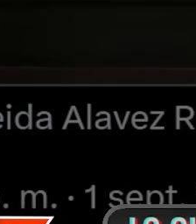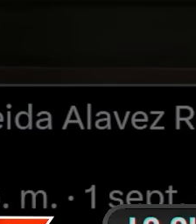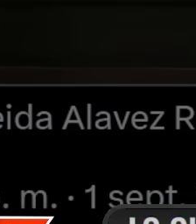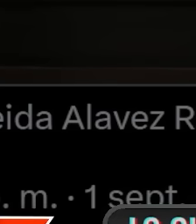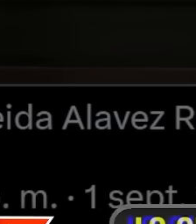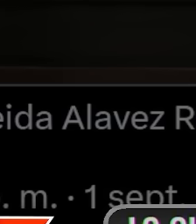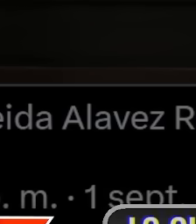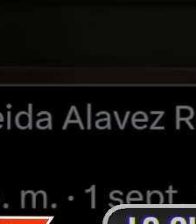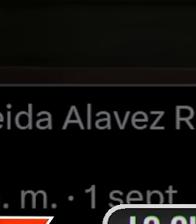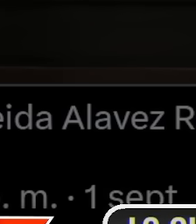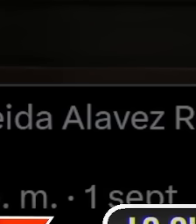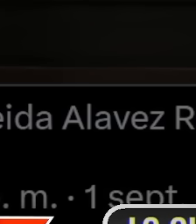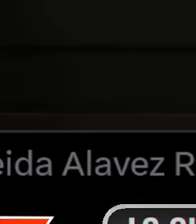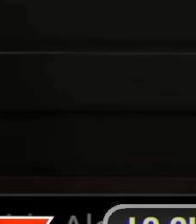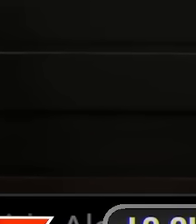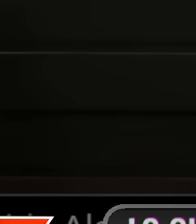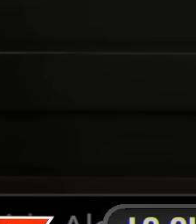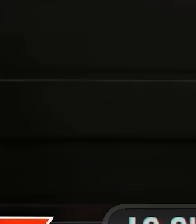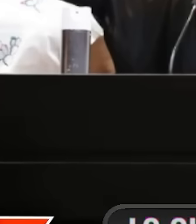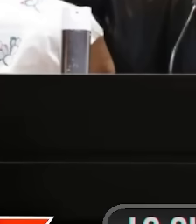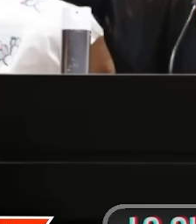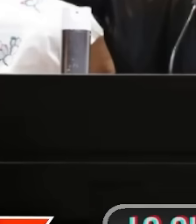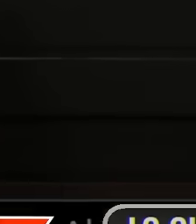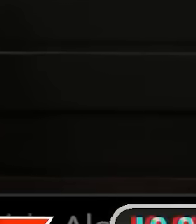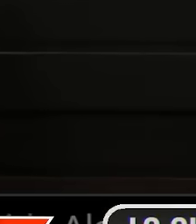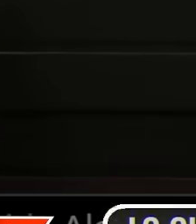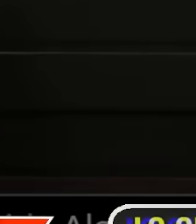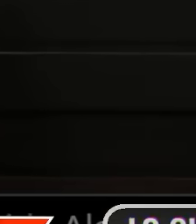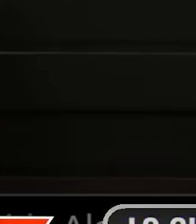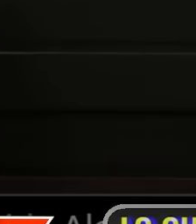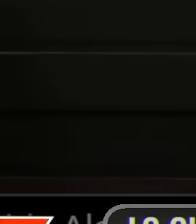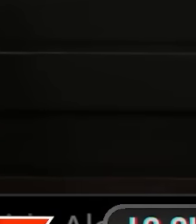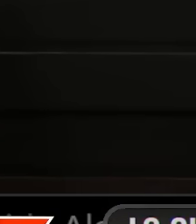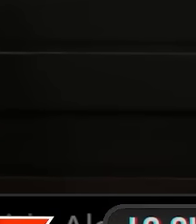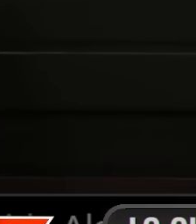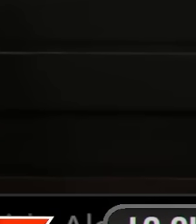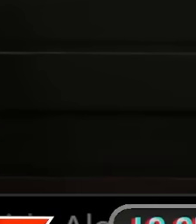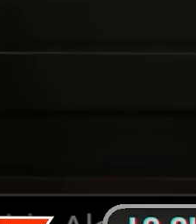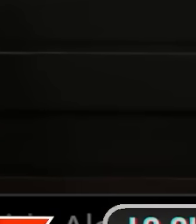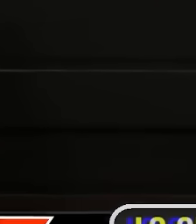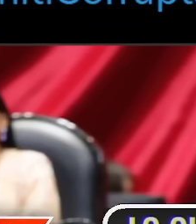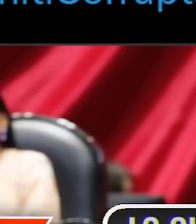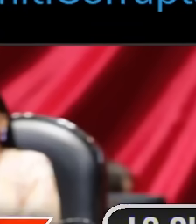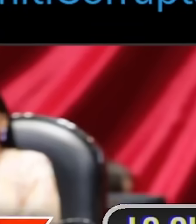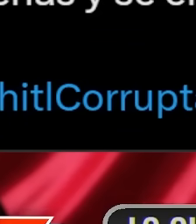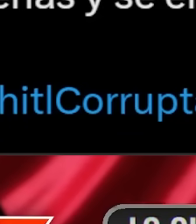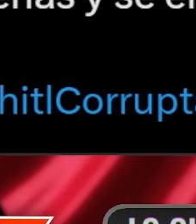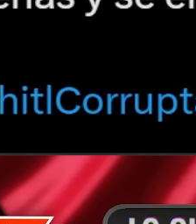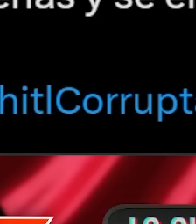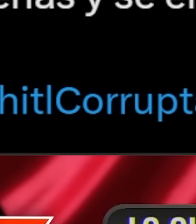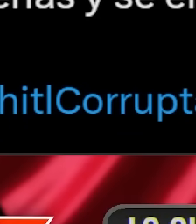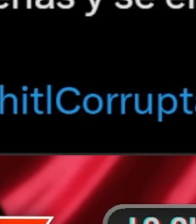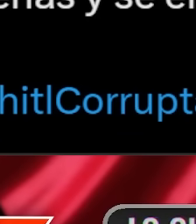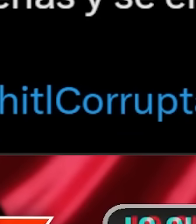candidata de la oposición. Imagínense, es mucho decir. Aquí están algunas otras imágenes de la situación que sucedió en la Cámara de